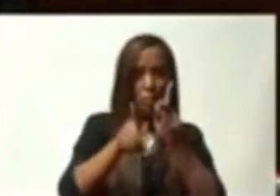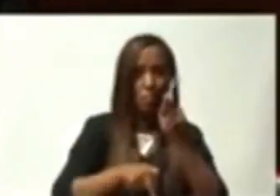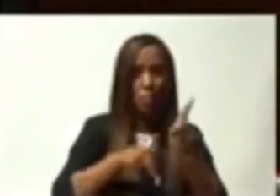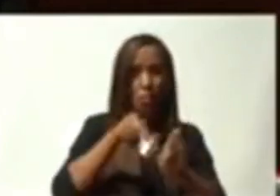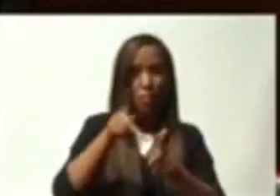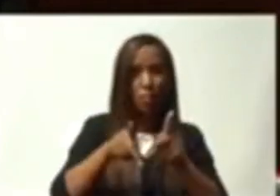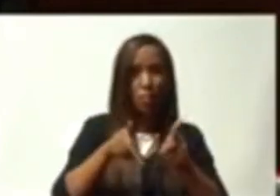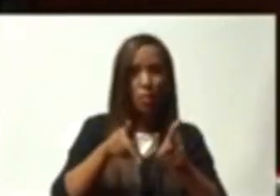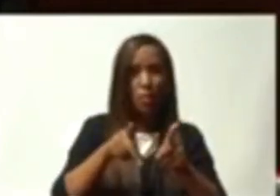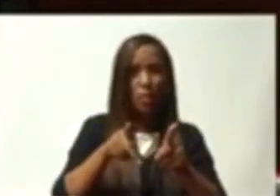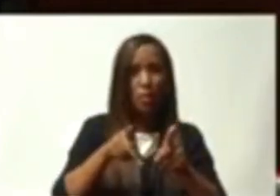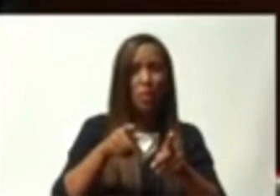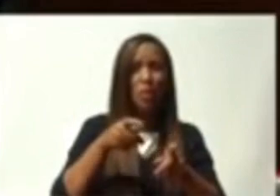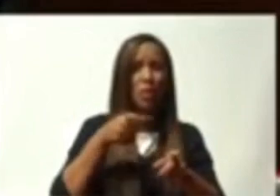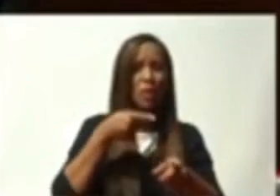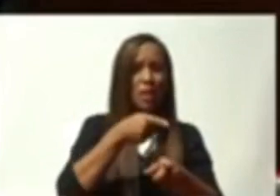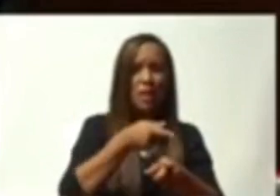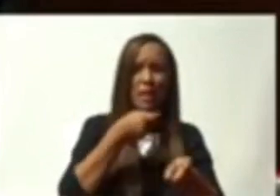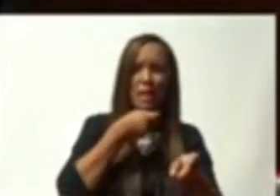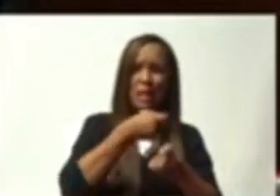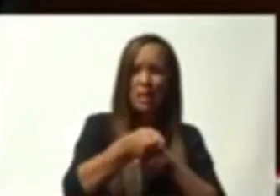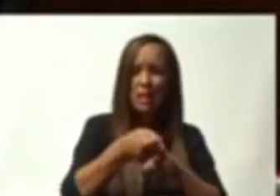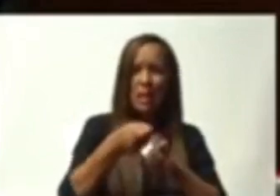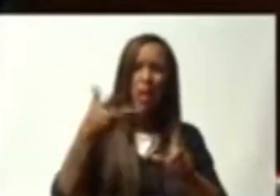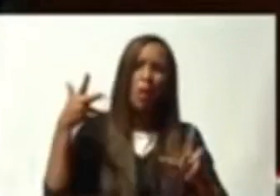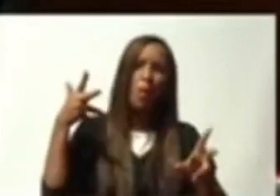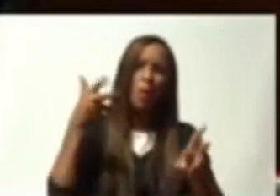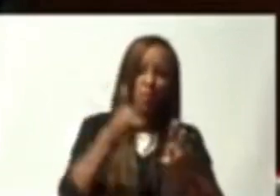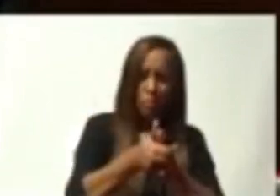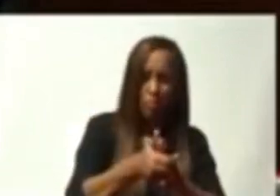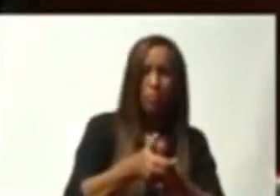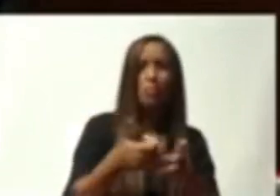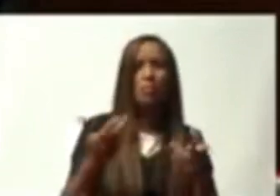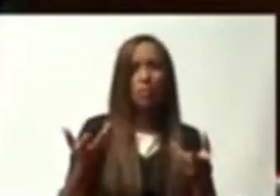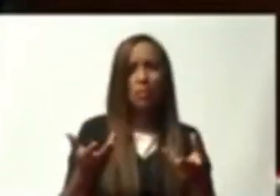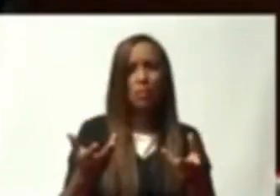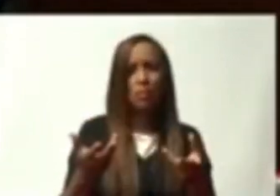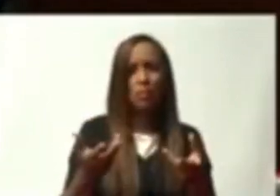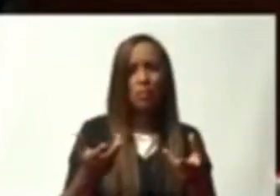salud por accidentes de tránsito. Pero además,